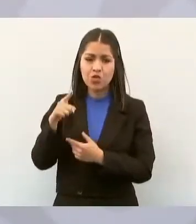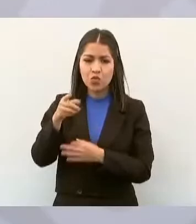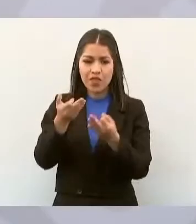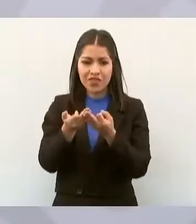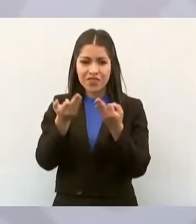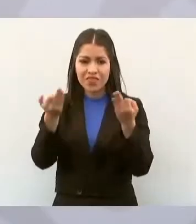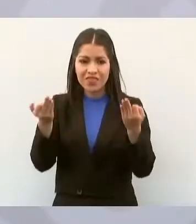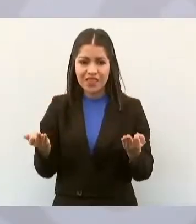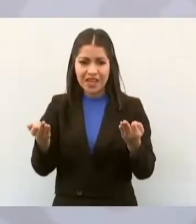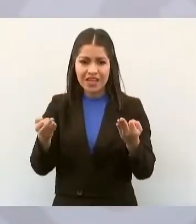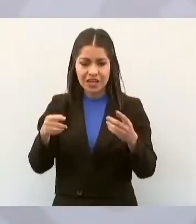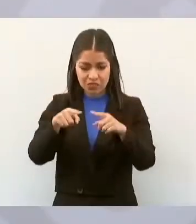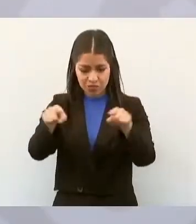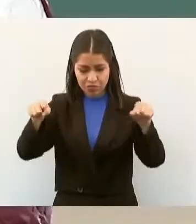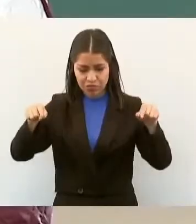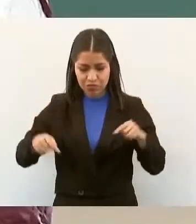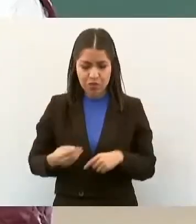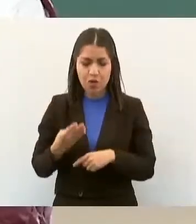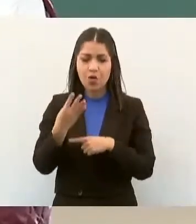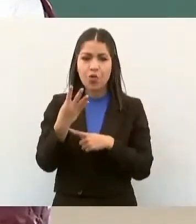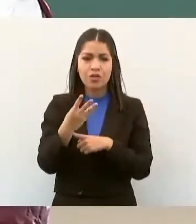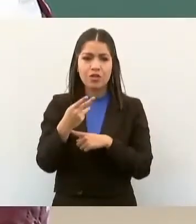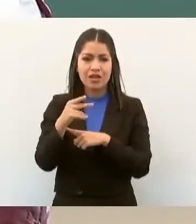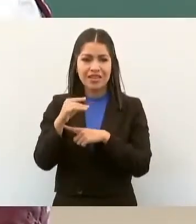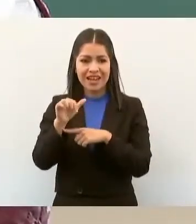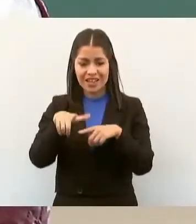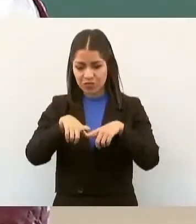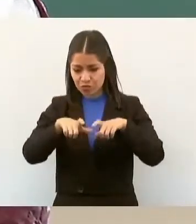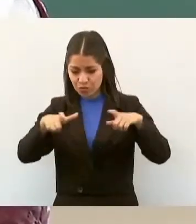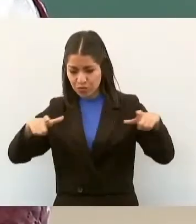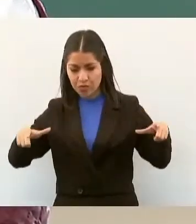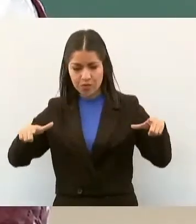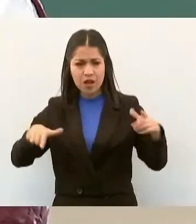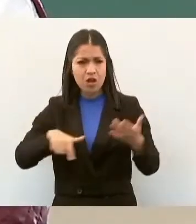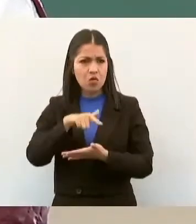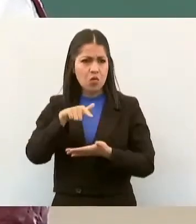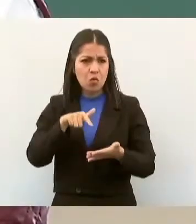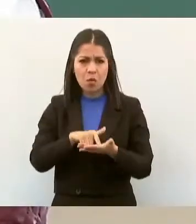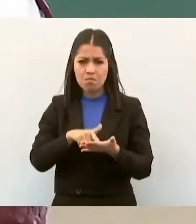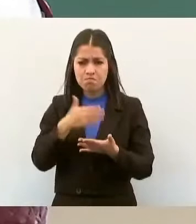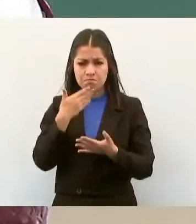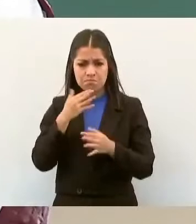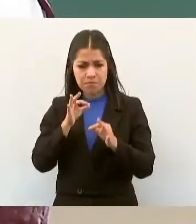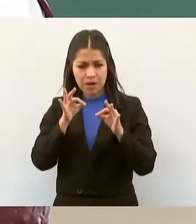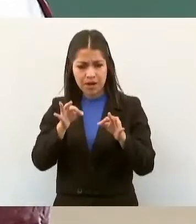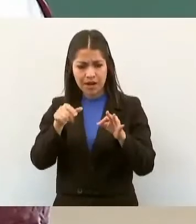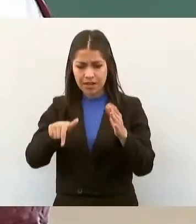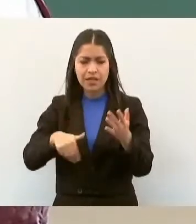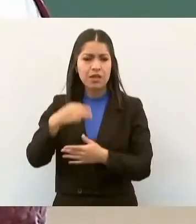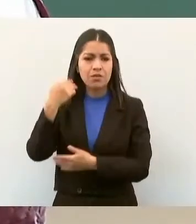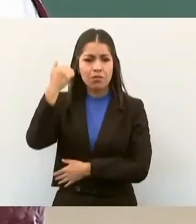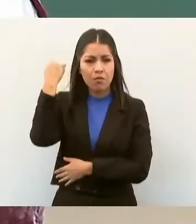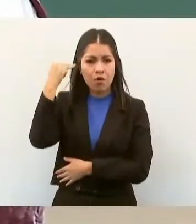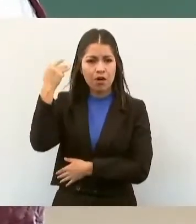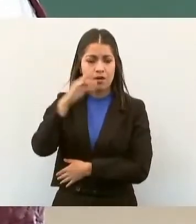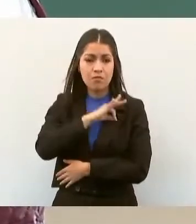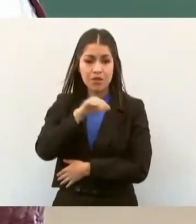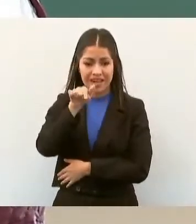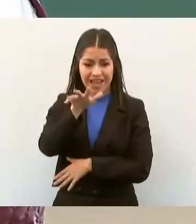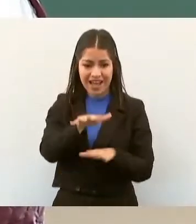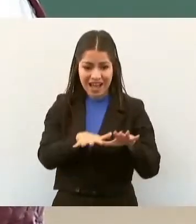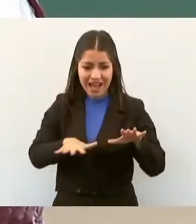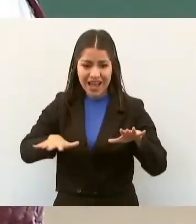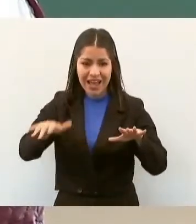terreno, 4 hectáreas, en la mejor ubicación de la ciudad para que ahí se puedan construir